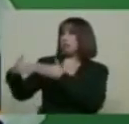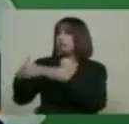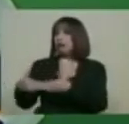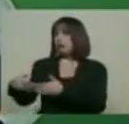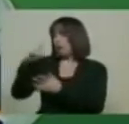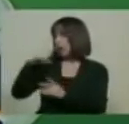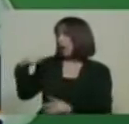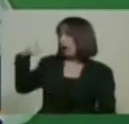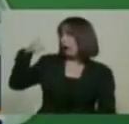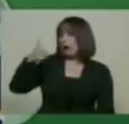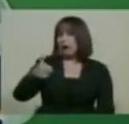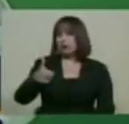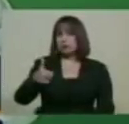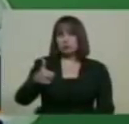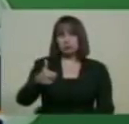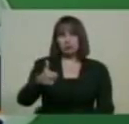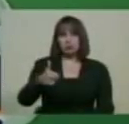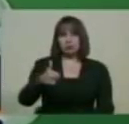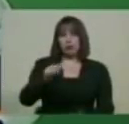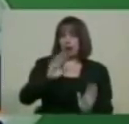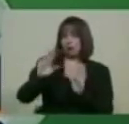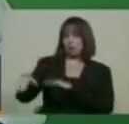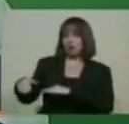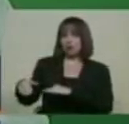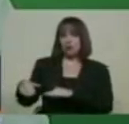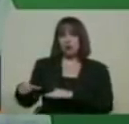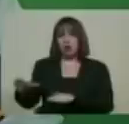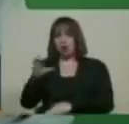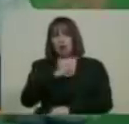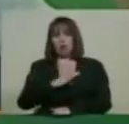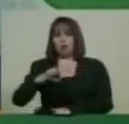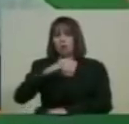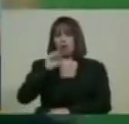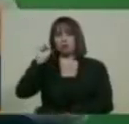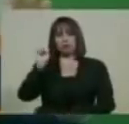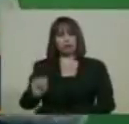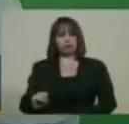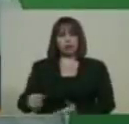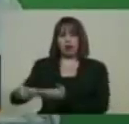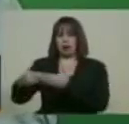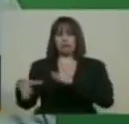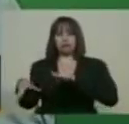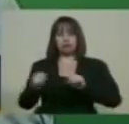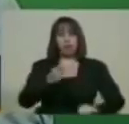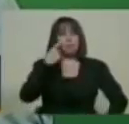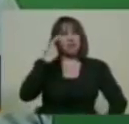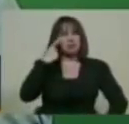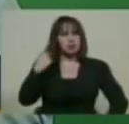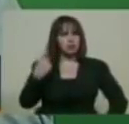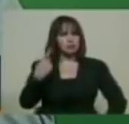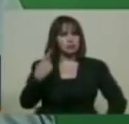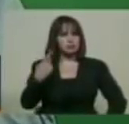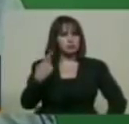años, hacerle el trabajo al Comando Sur y el Imperio Gringo. Pendientes, pues.